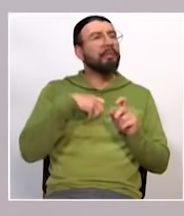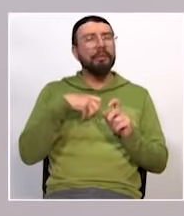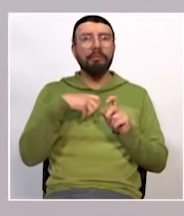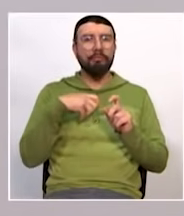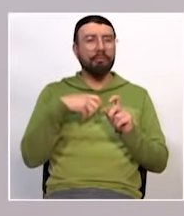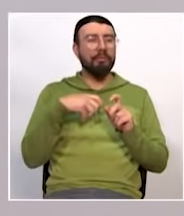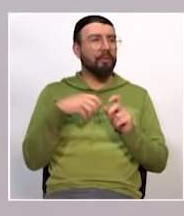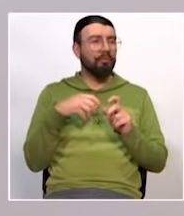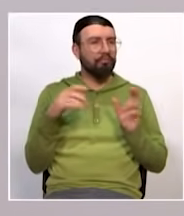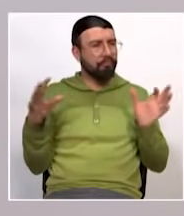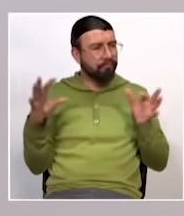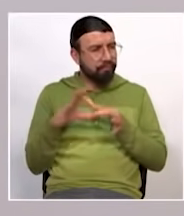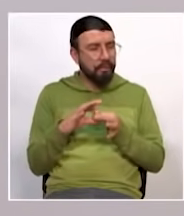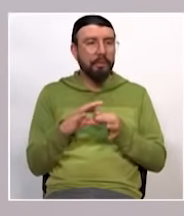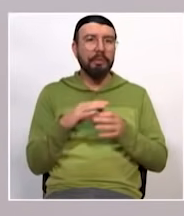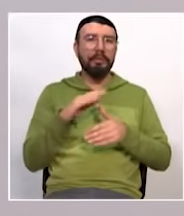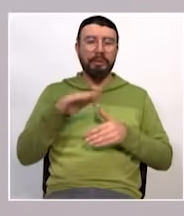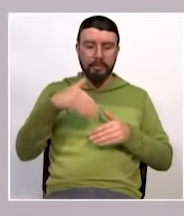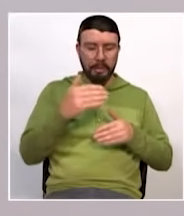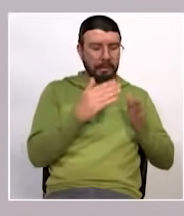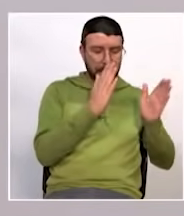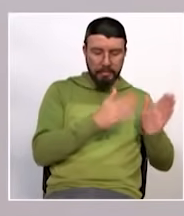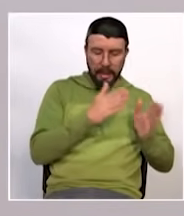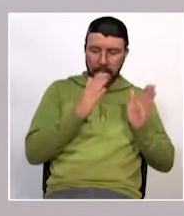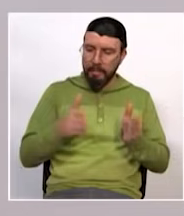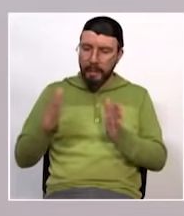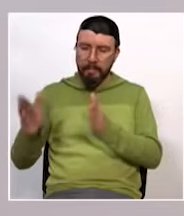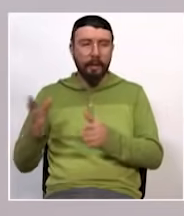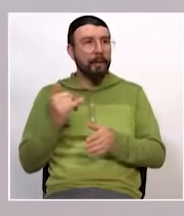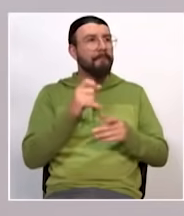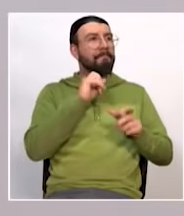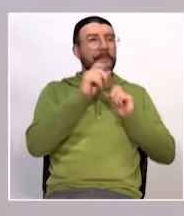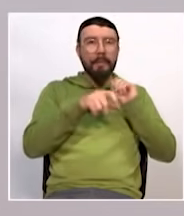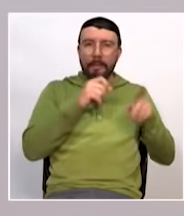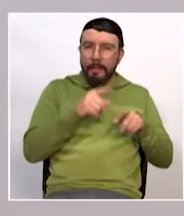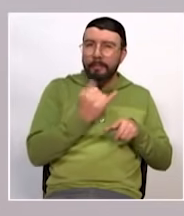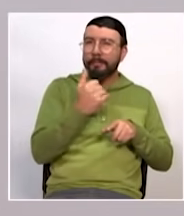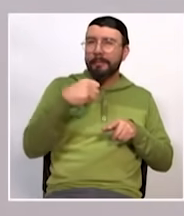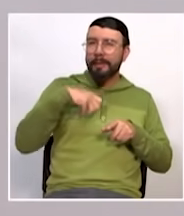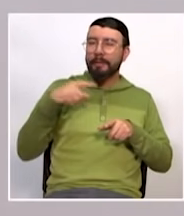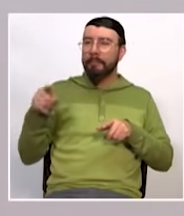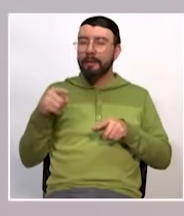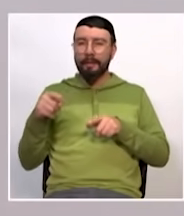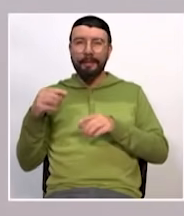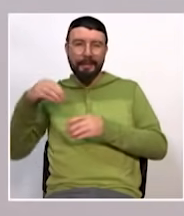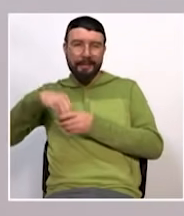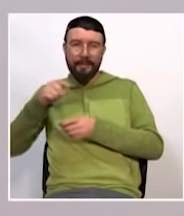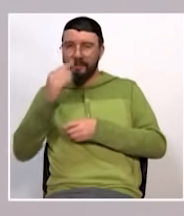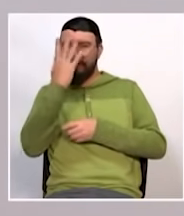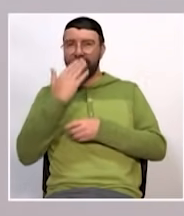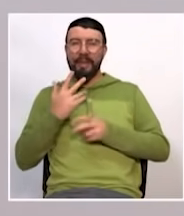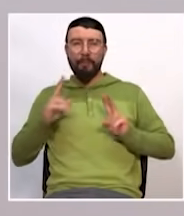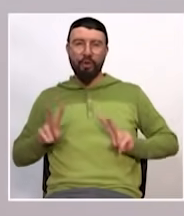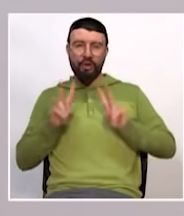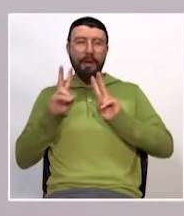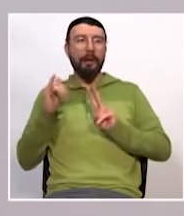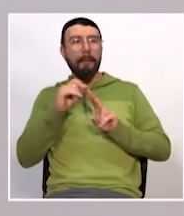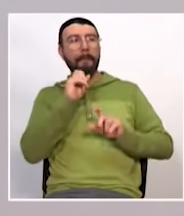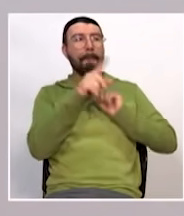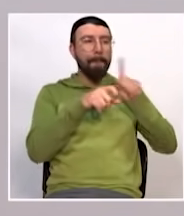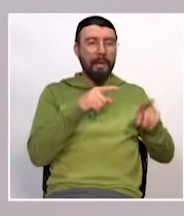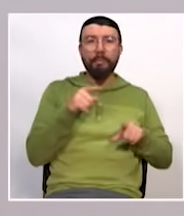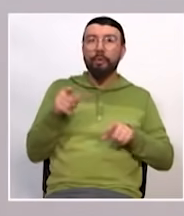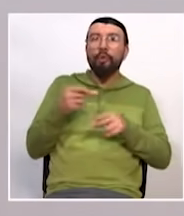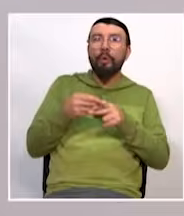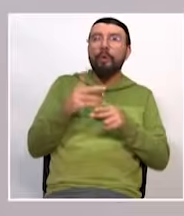vamos fraccionando estas preguntas que entran a nuestro chat en facebook lite doctor rojas en